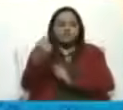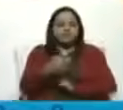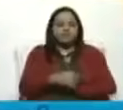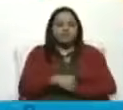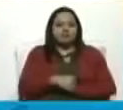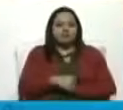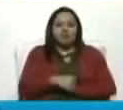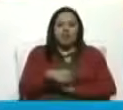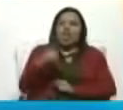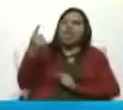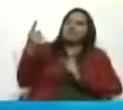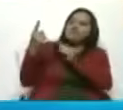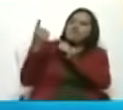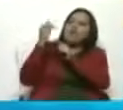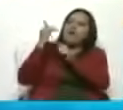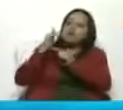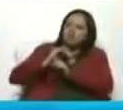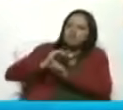tú serás Goliat,